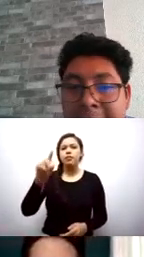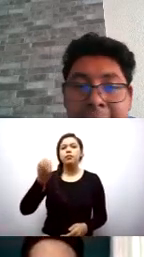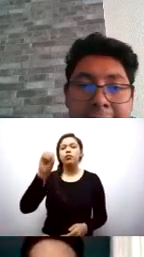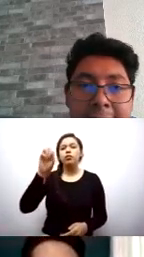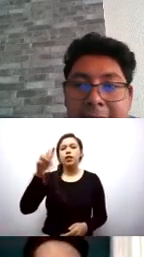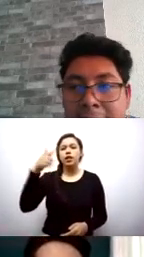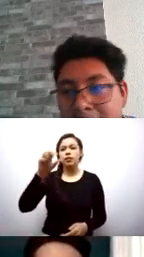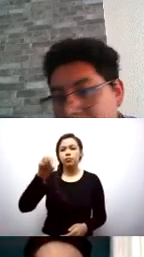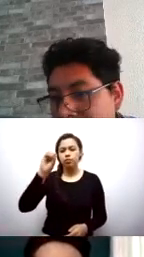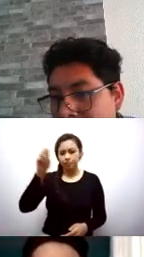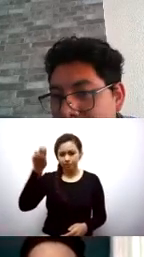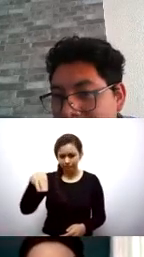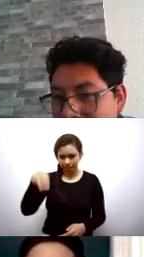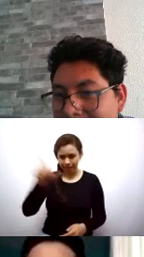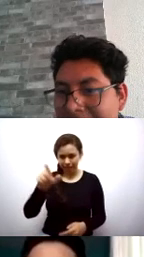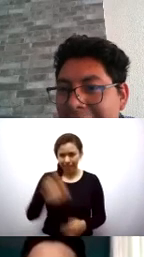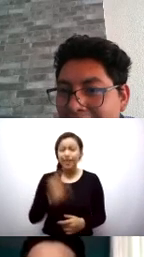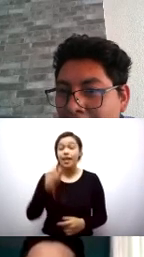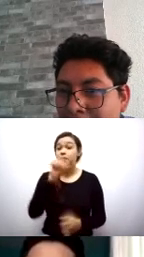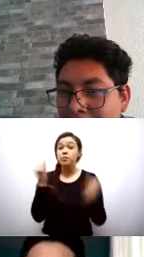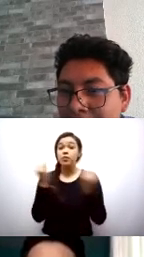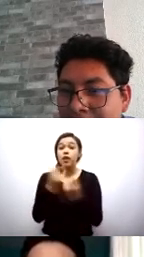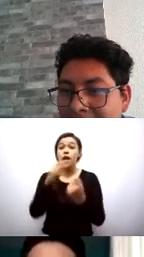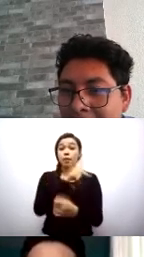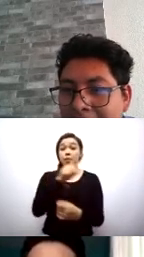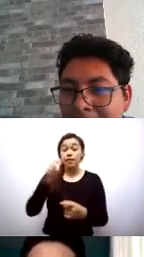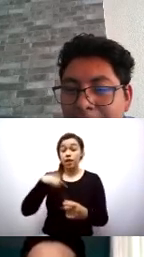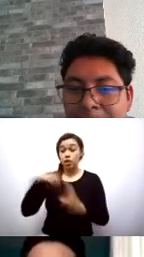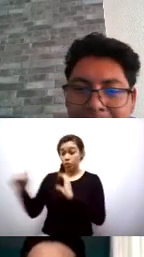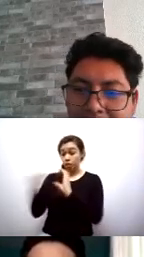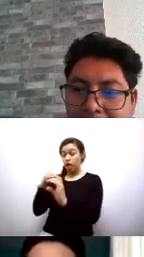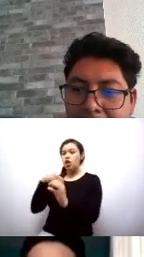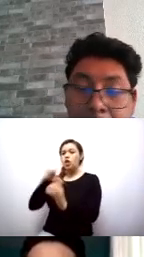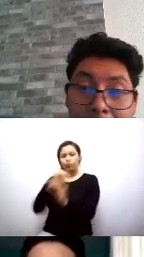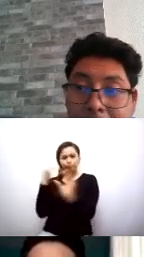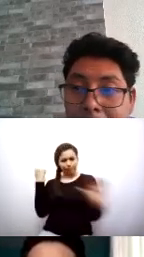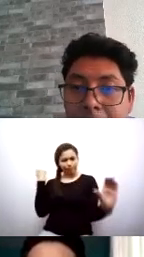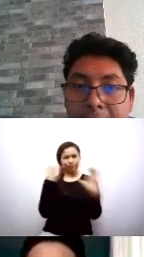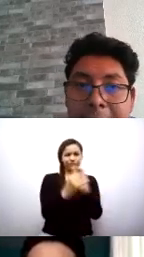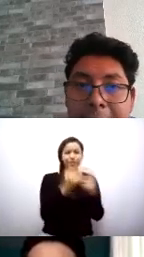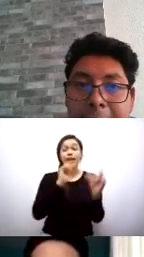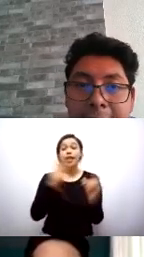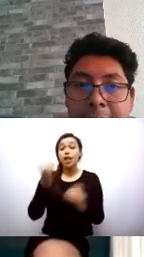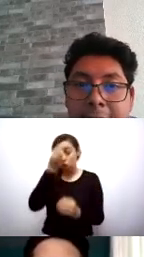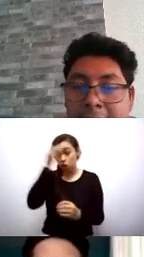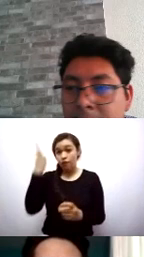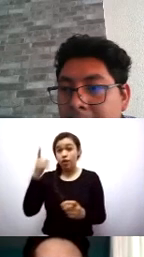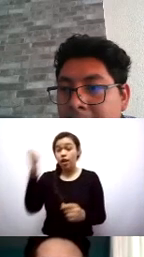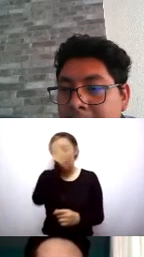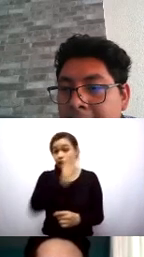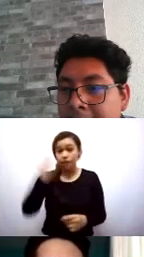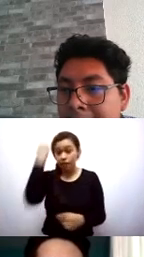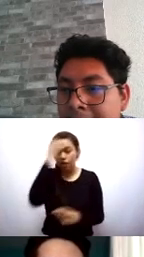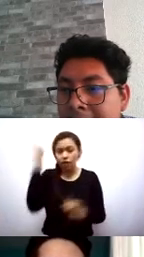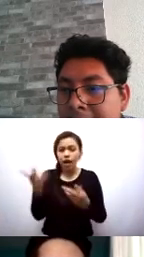jparedes@jap.org.mx. De igual forma, en cuanto tenga la presentación, con mucho gusto se las comparto. Y no olviden evaluar la actividad. Hay